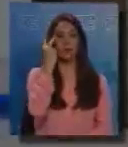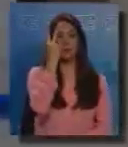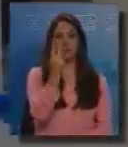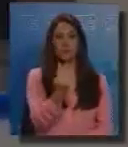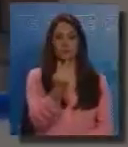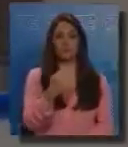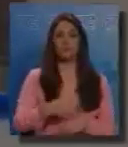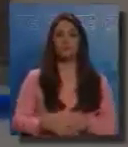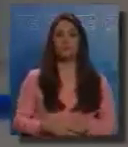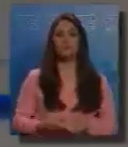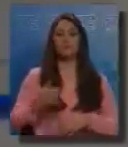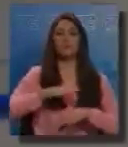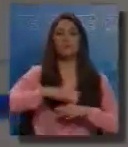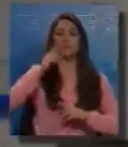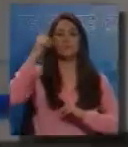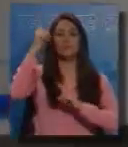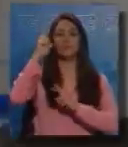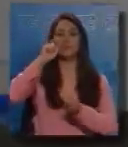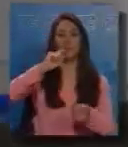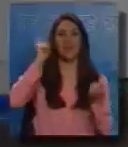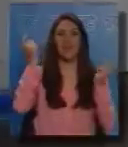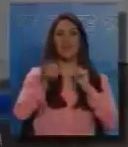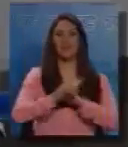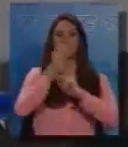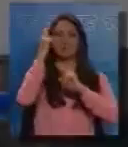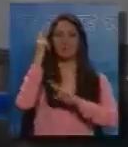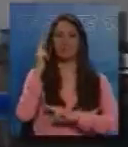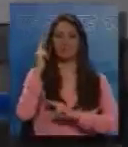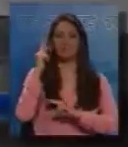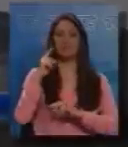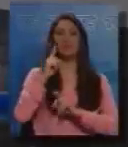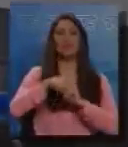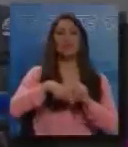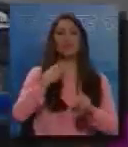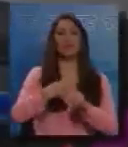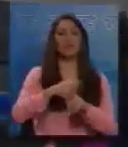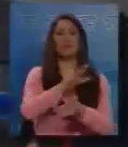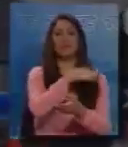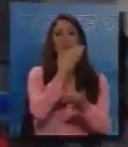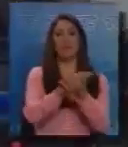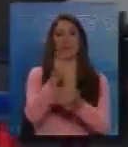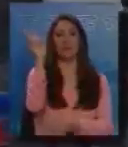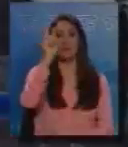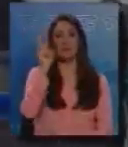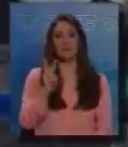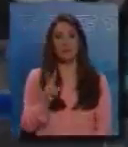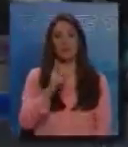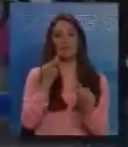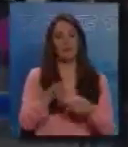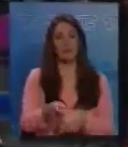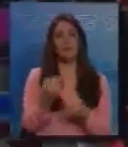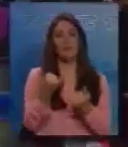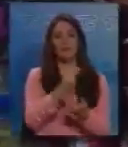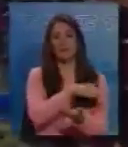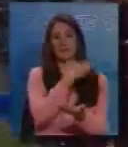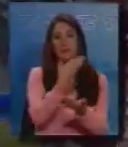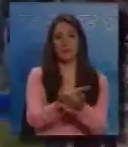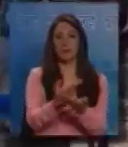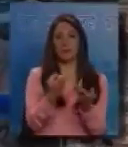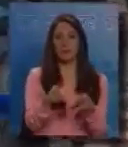habitual cambio de guardia. A las 12 del día se prevé el arribo del presidente de Venezuela, Nicolás Maduro, quien tras su llegada tiene